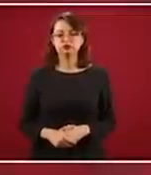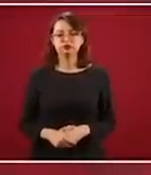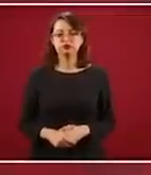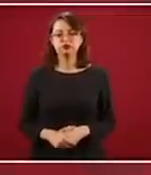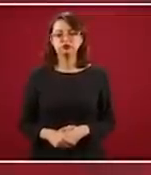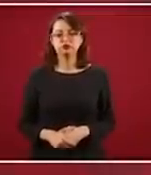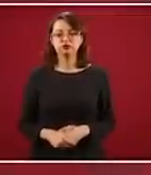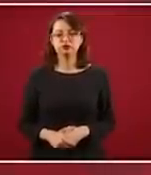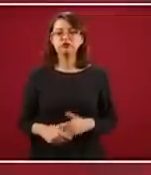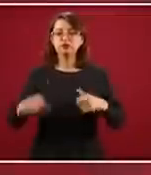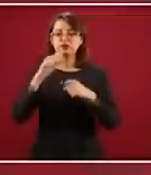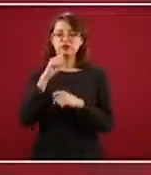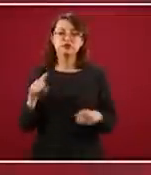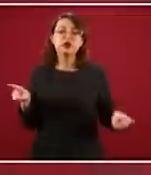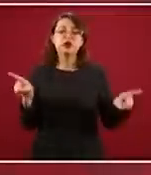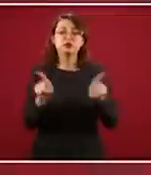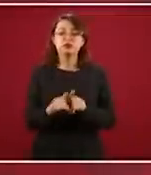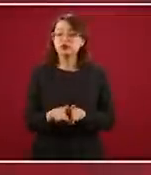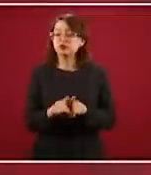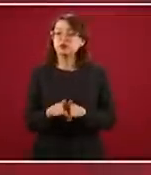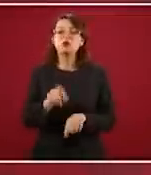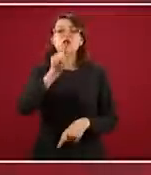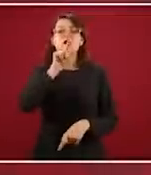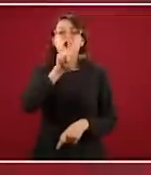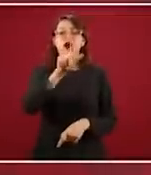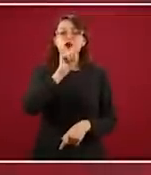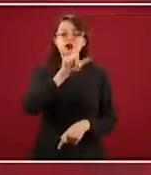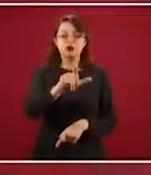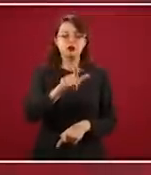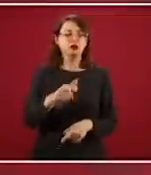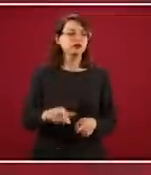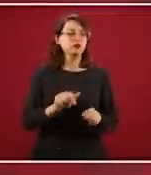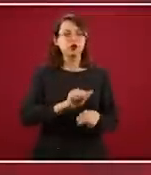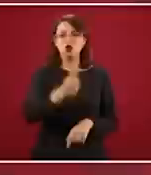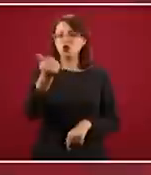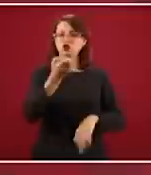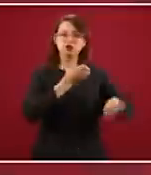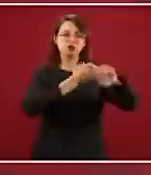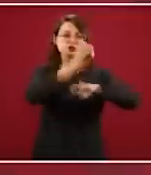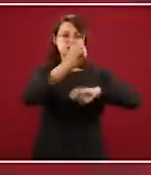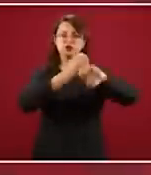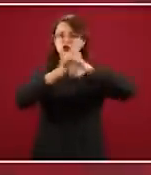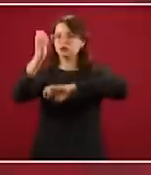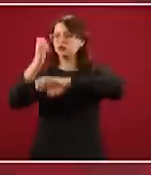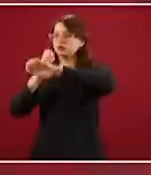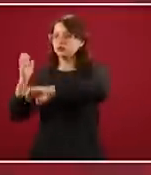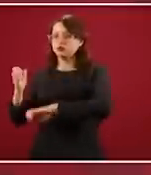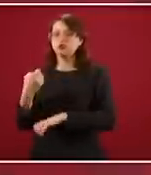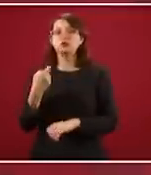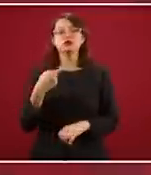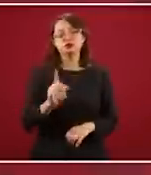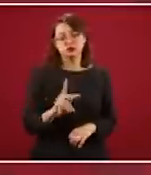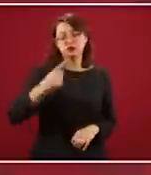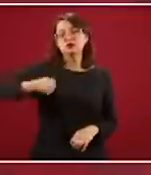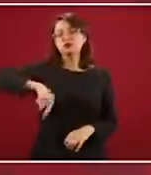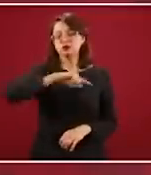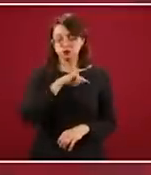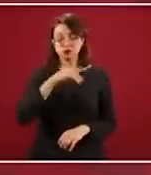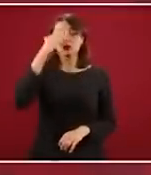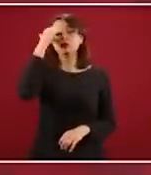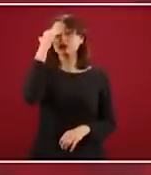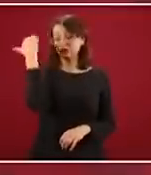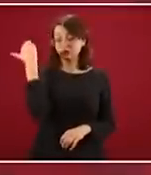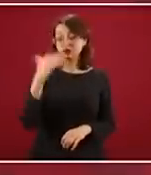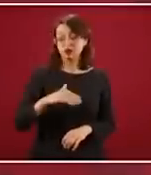Lo mismo en el caso de Jalisco y así otros estados. Pero sabemos que